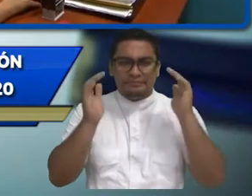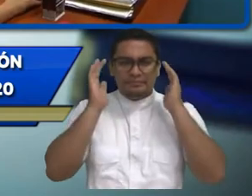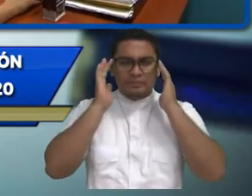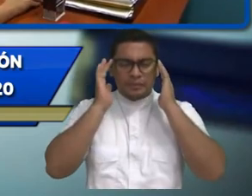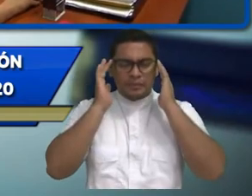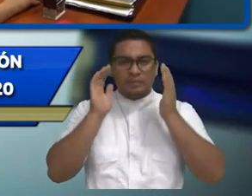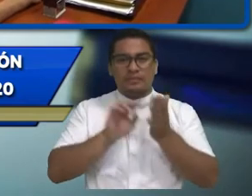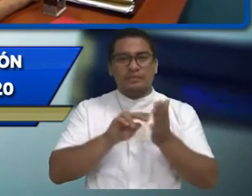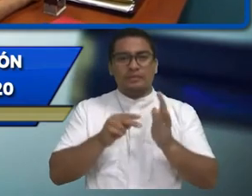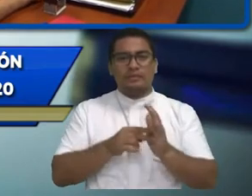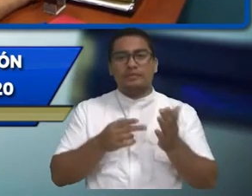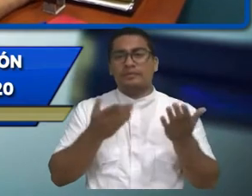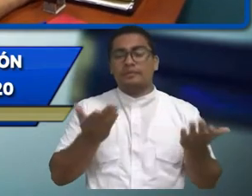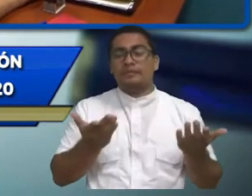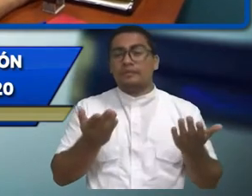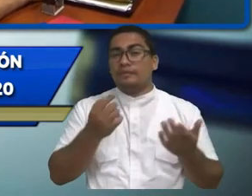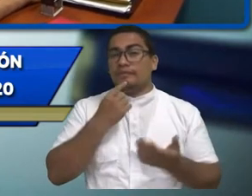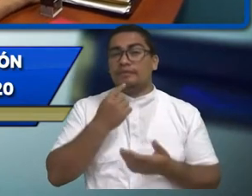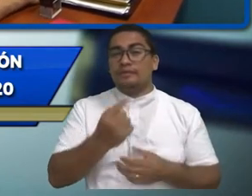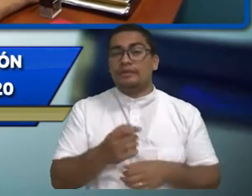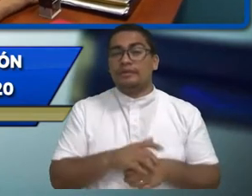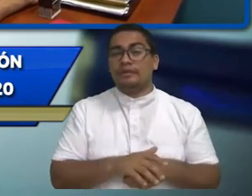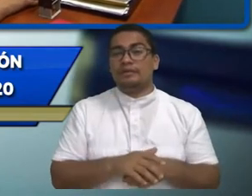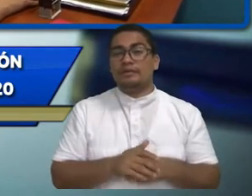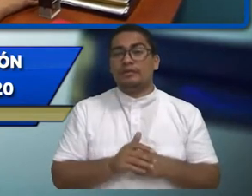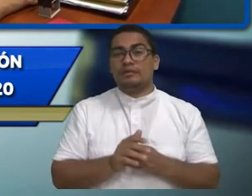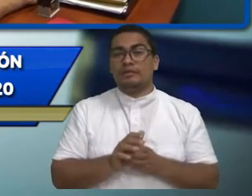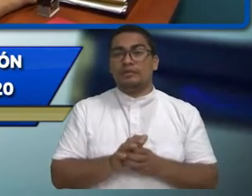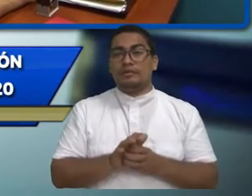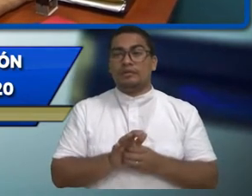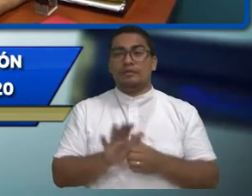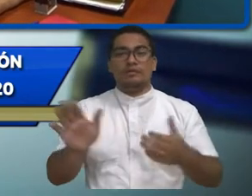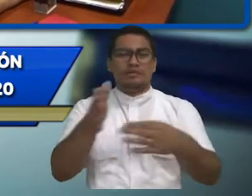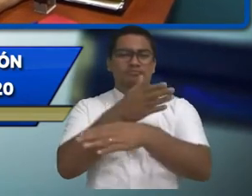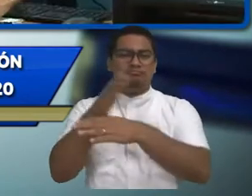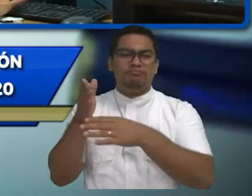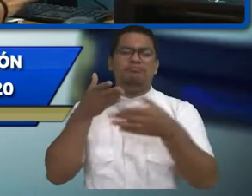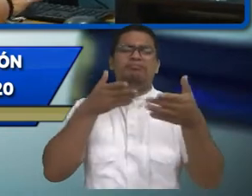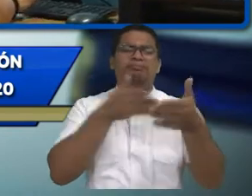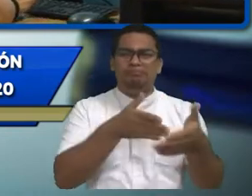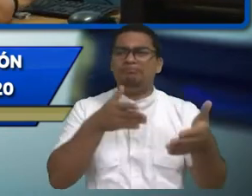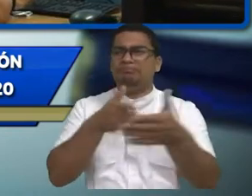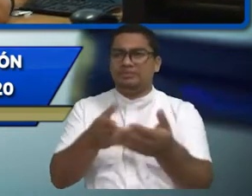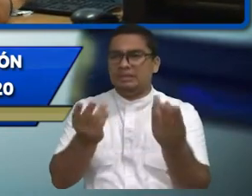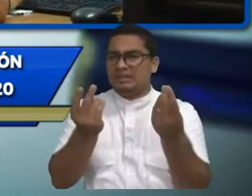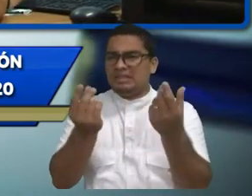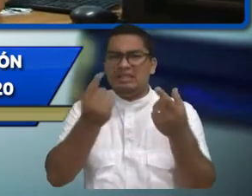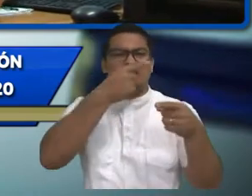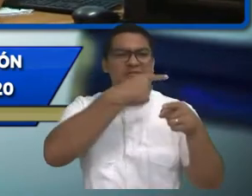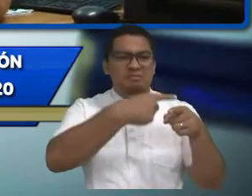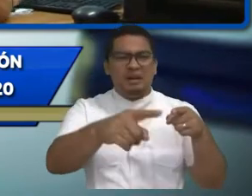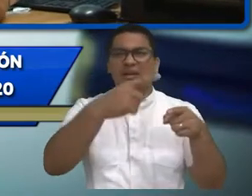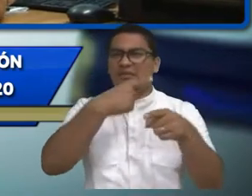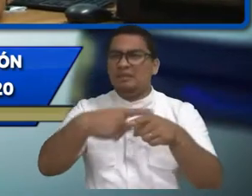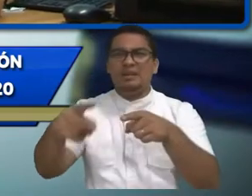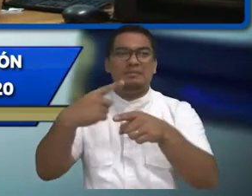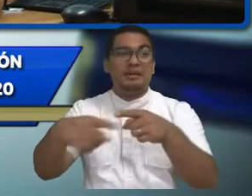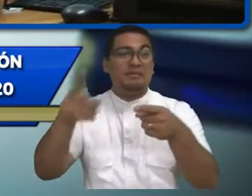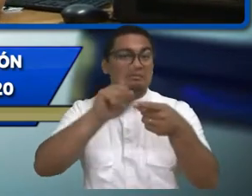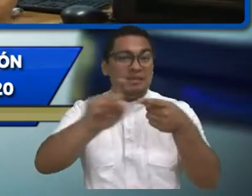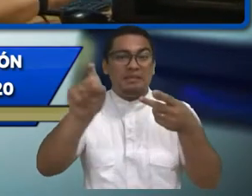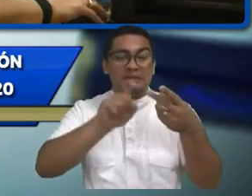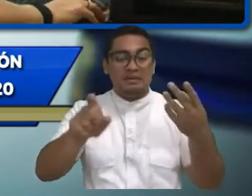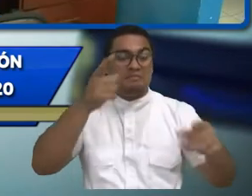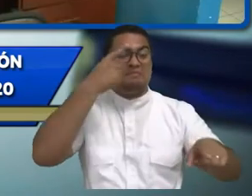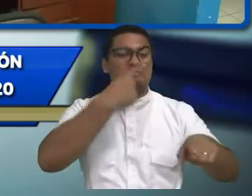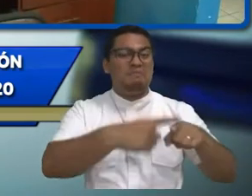implica primeramente que hemos quitado todas esas barreras arancelarias de mensualidades de pago de matrícula